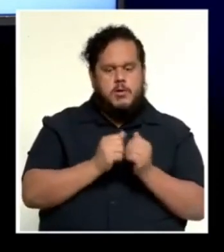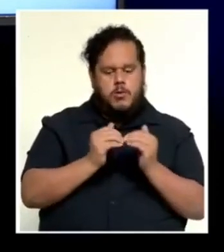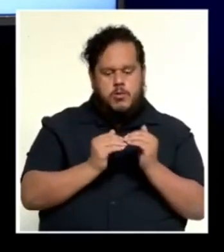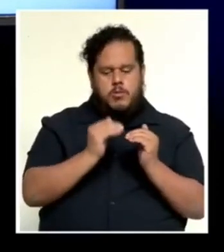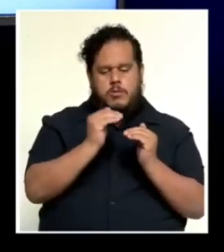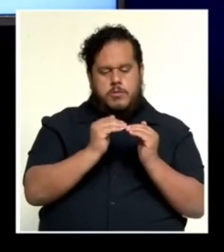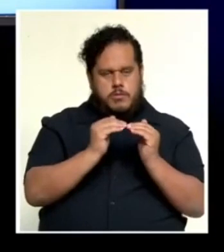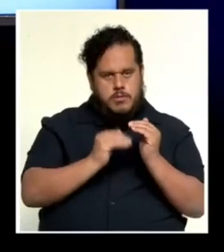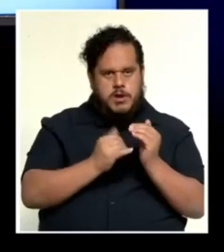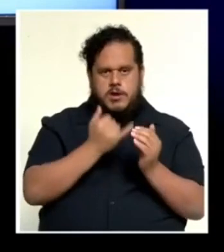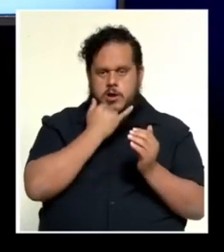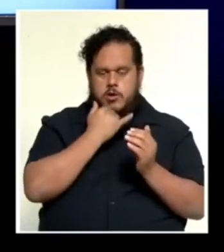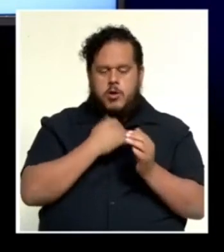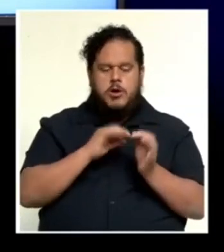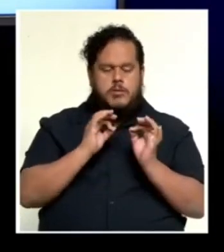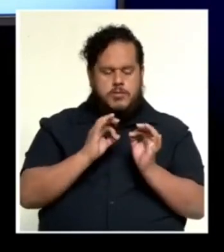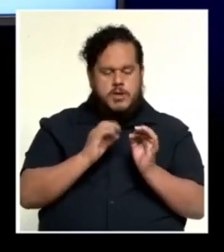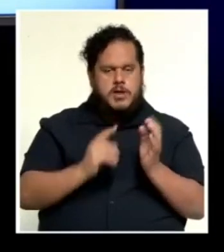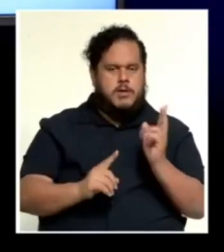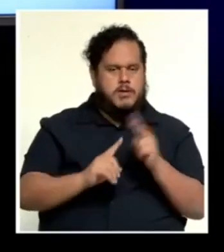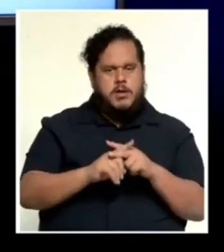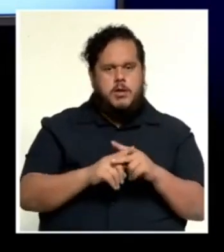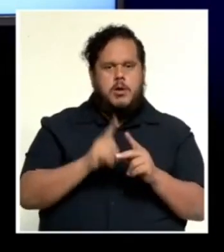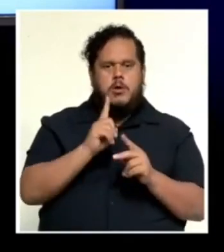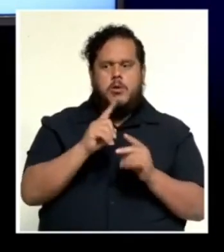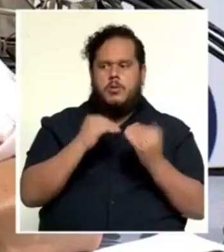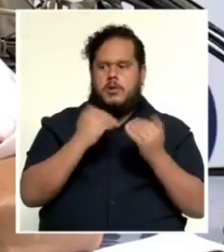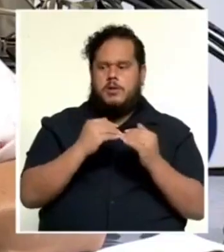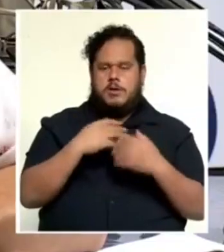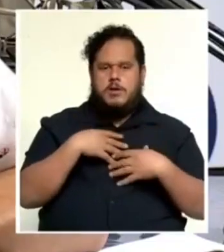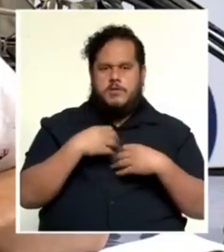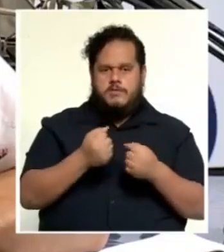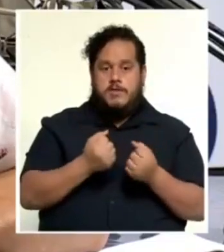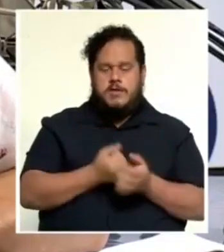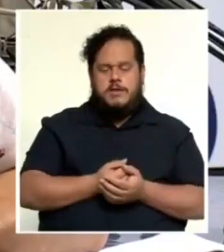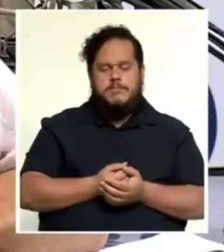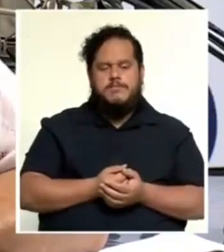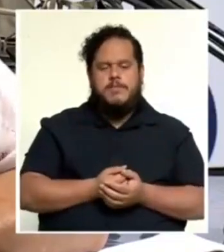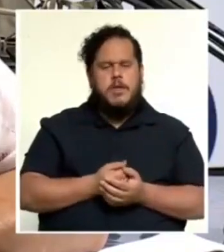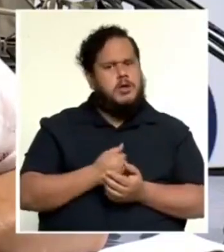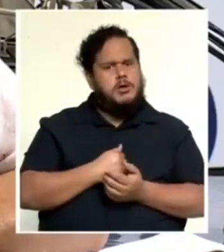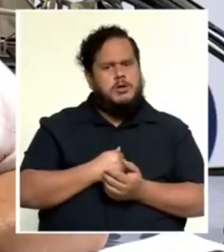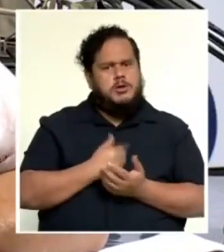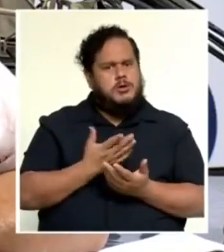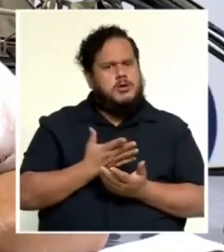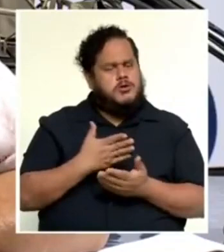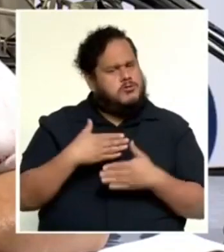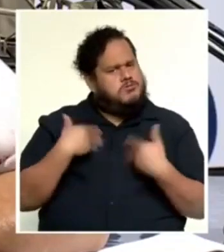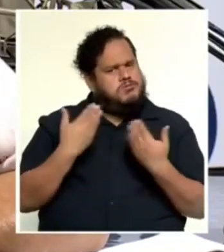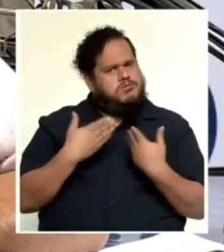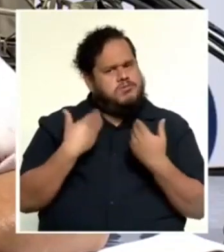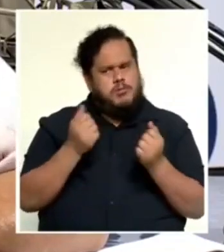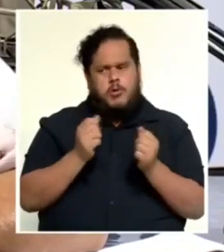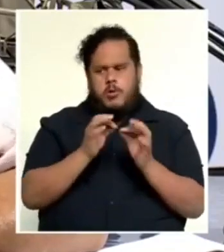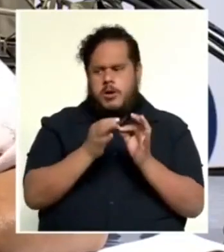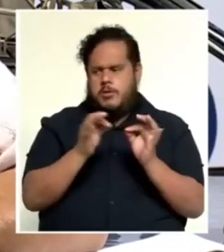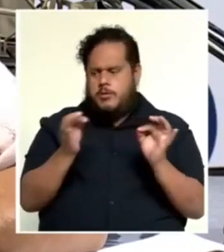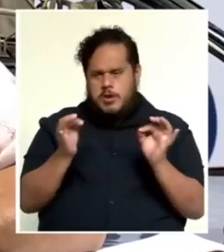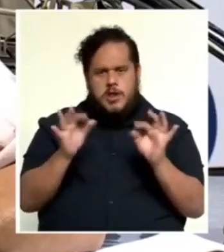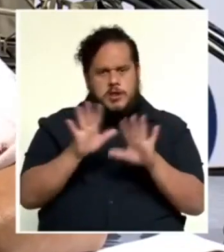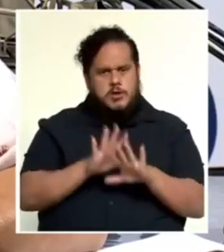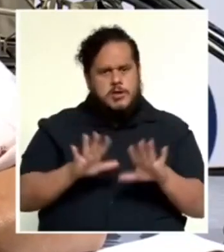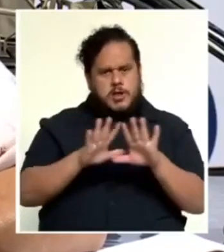error bien aplicado con un nivel de confianza determinado. Yo estoy encantada, tengo que decir, con la formulación de los escenarios